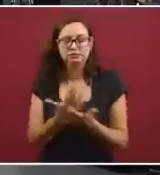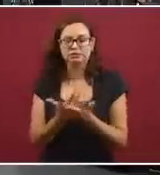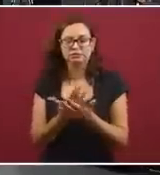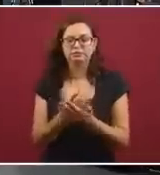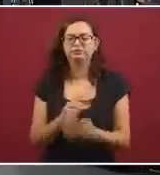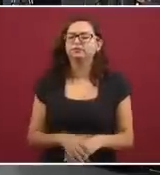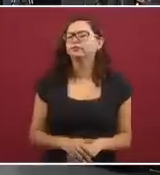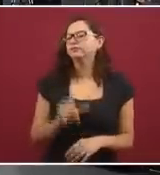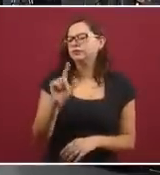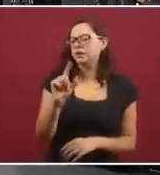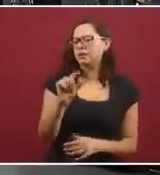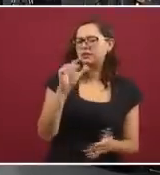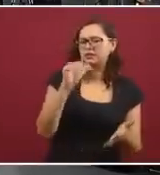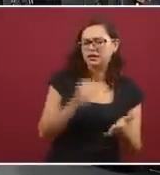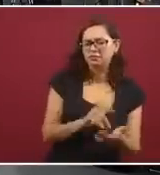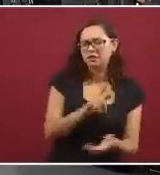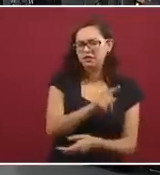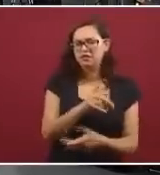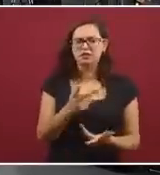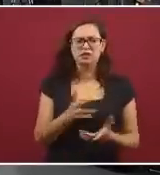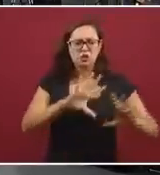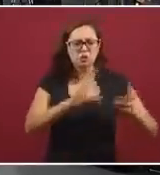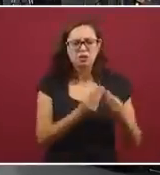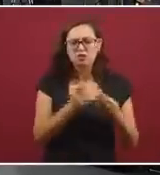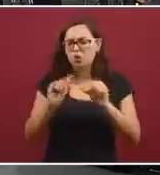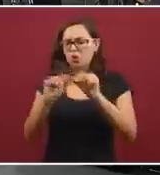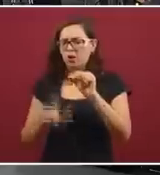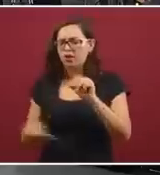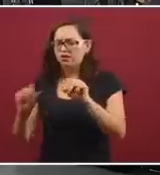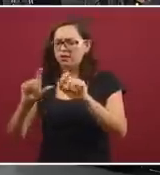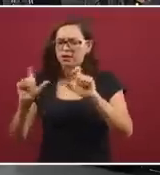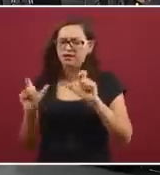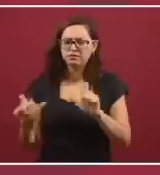qué porcentaje considera que podría entrar a la guardia nacional